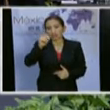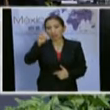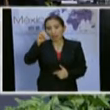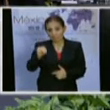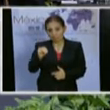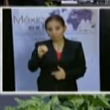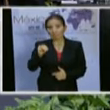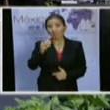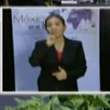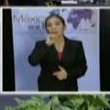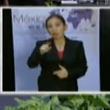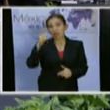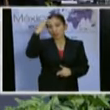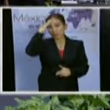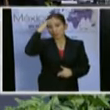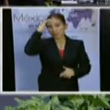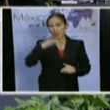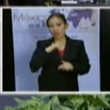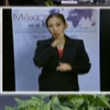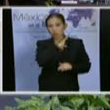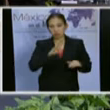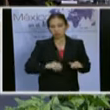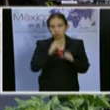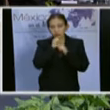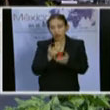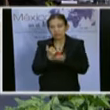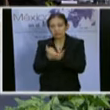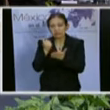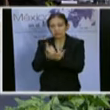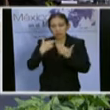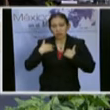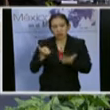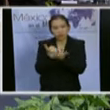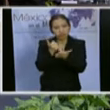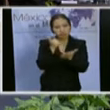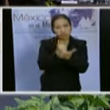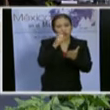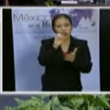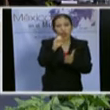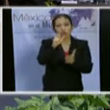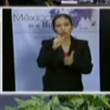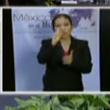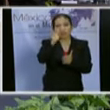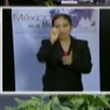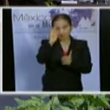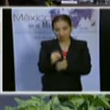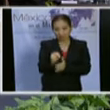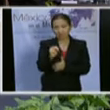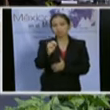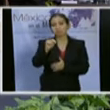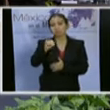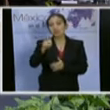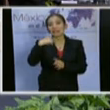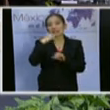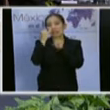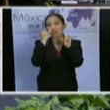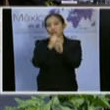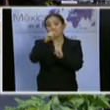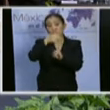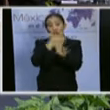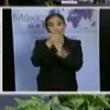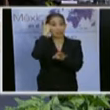Posteriormente fungió como líder de campañas humanitarias, por supuesto también para Oxfam Internacional, y actualmente es